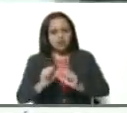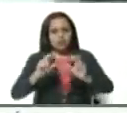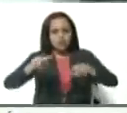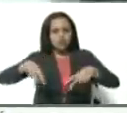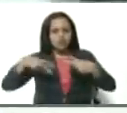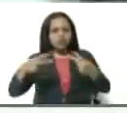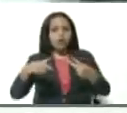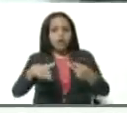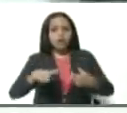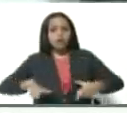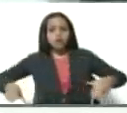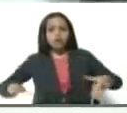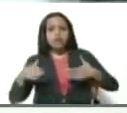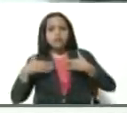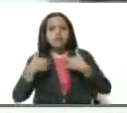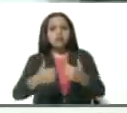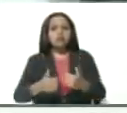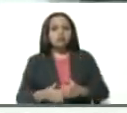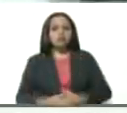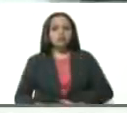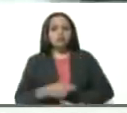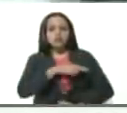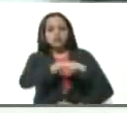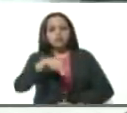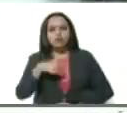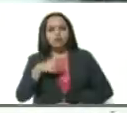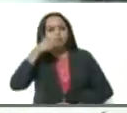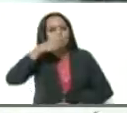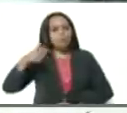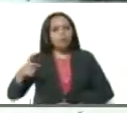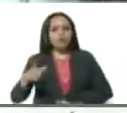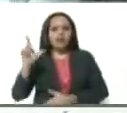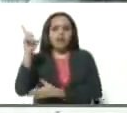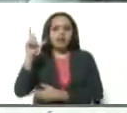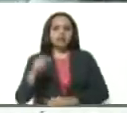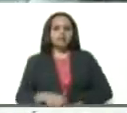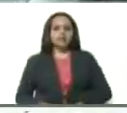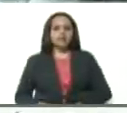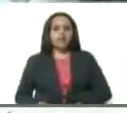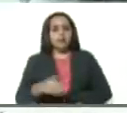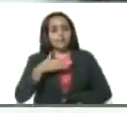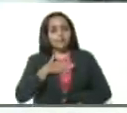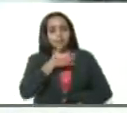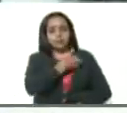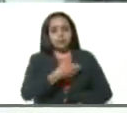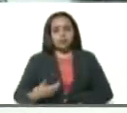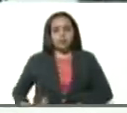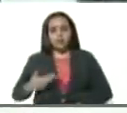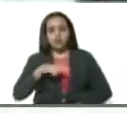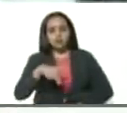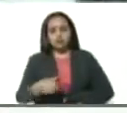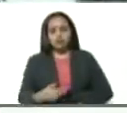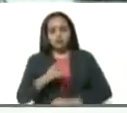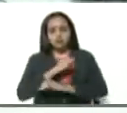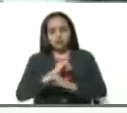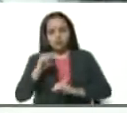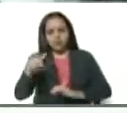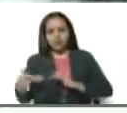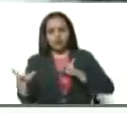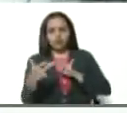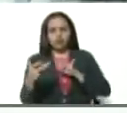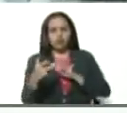recuperando espacios para la salud de nuestro pueblo larense. Así que, mi comandante, nos despedimos aquí con